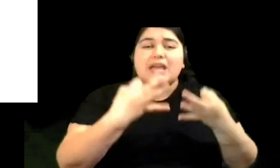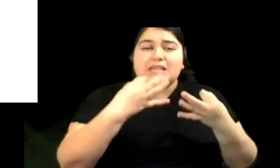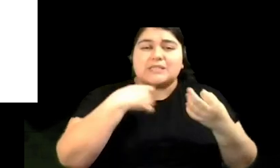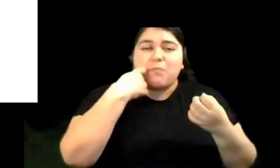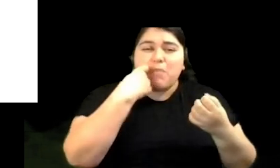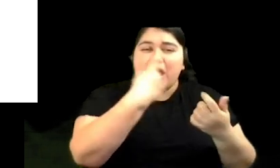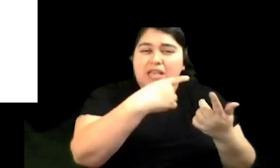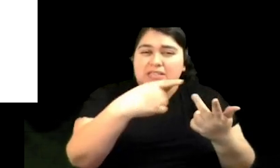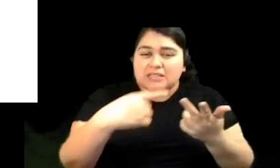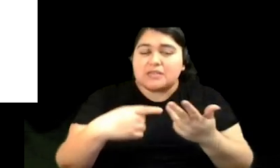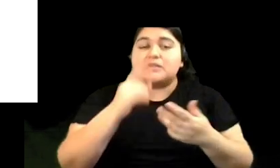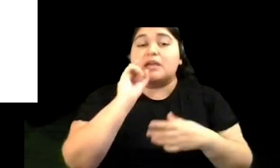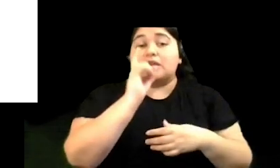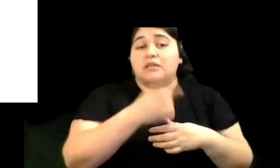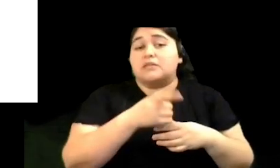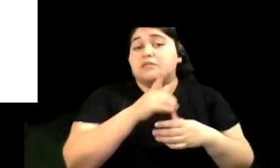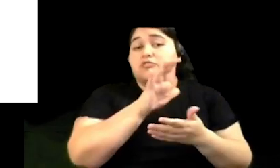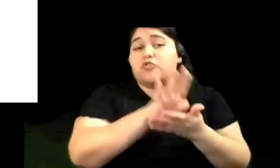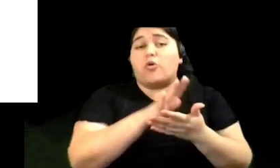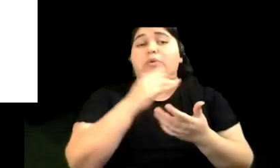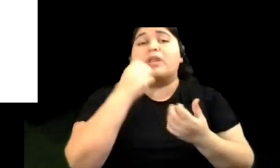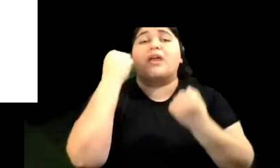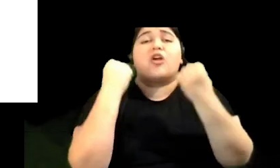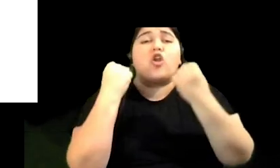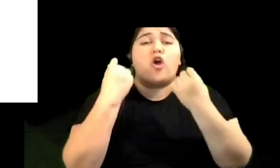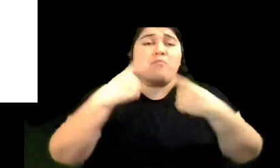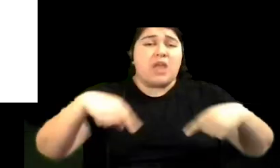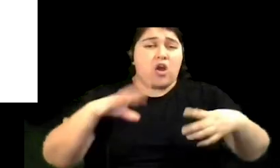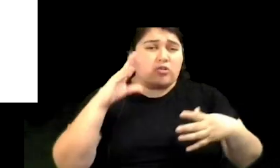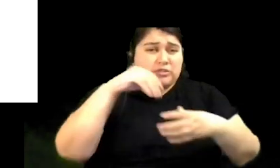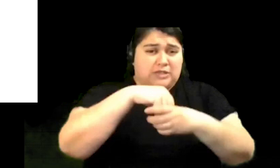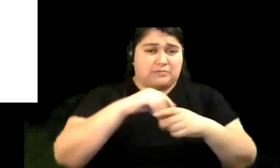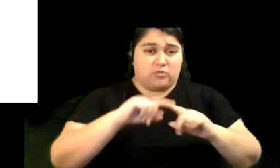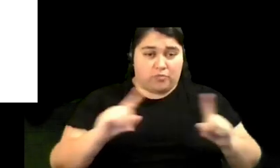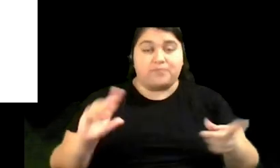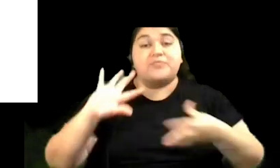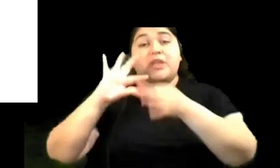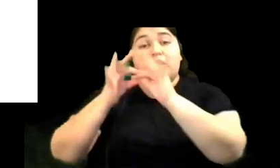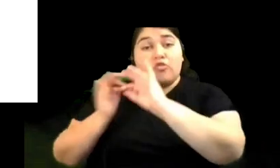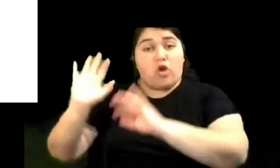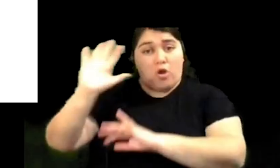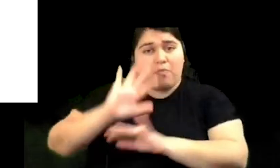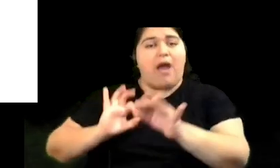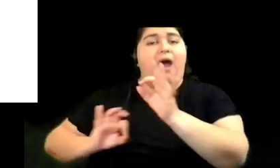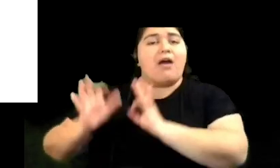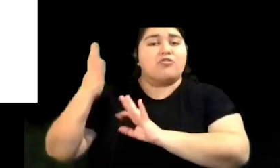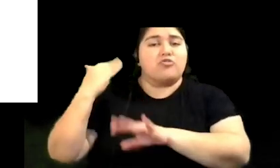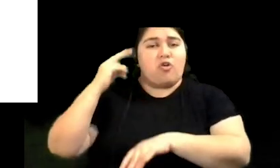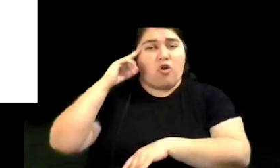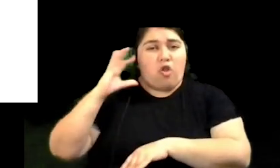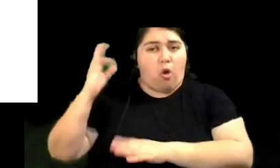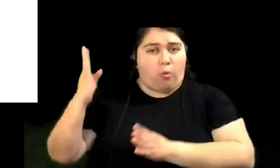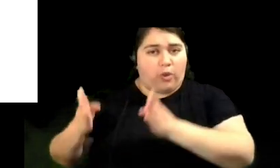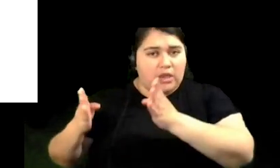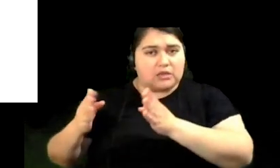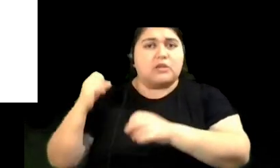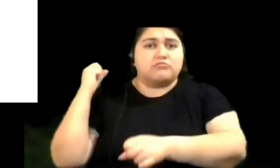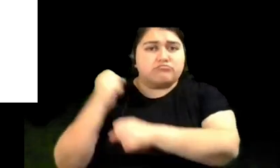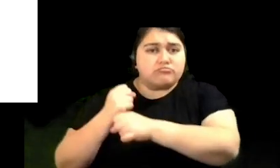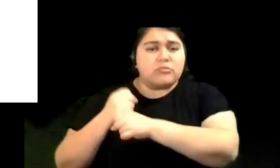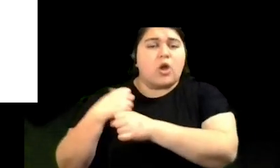pero no trabaja tanto con el tema de instrumentos económicos. La Unión Europea ya viene desde el año 90 trabajando en todos estos temas y va dando